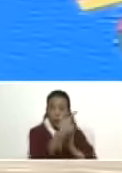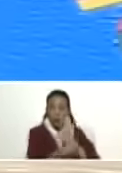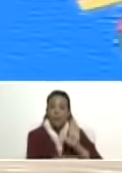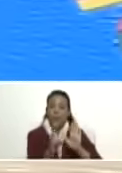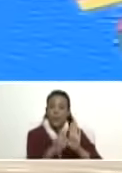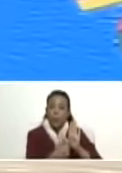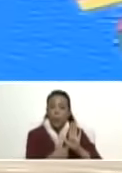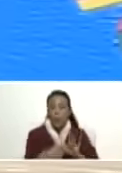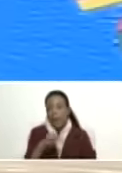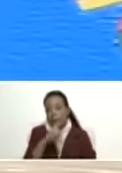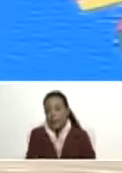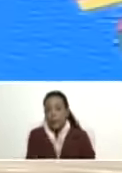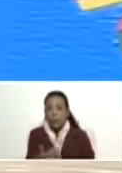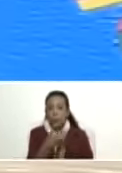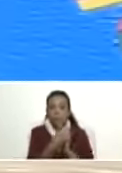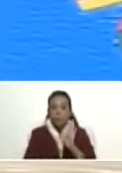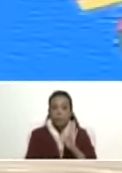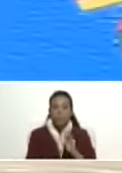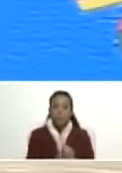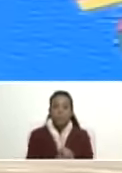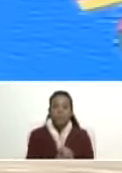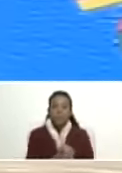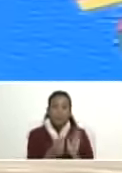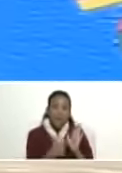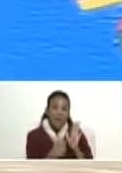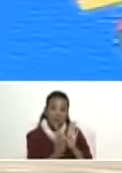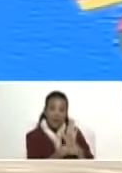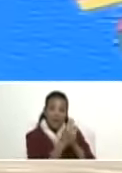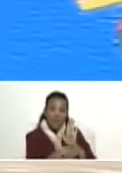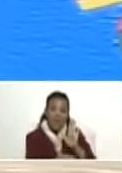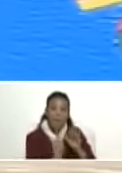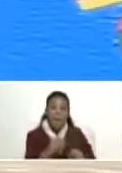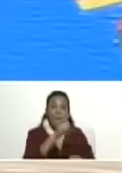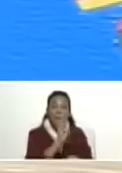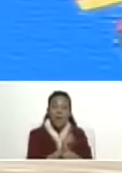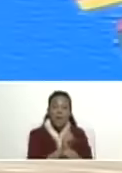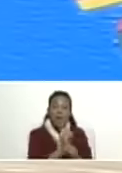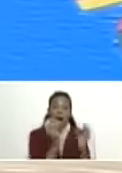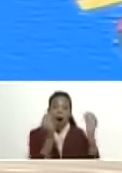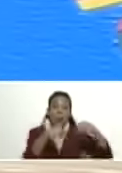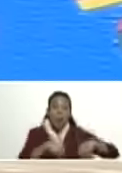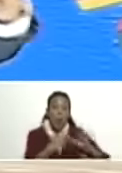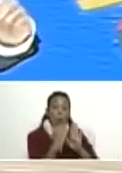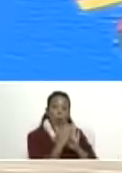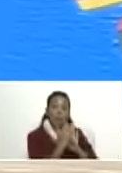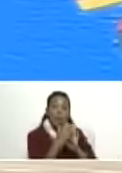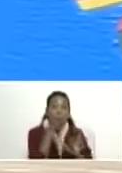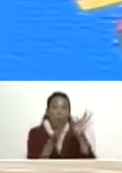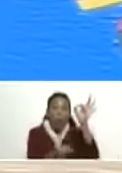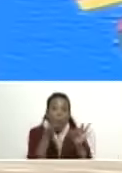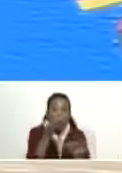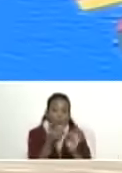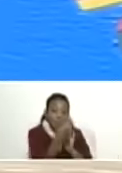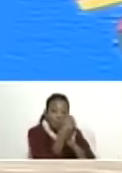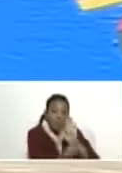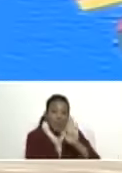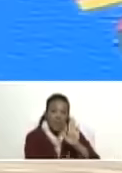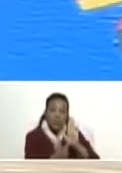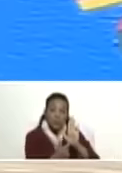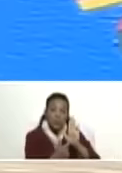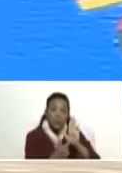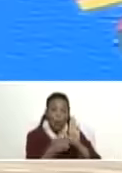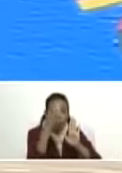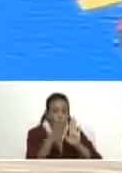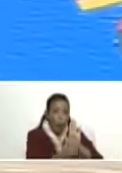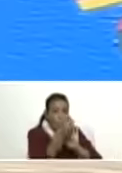Y en esta firma, lo primero que se establece desde el punto de vista jurídico, por toda la línea, desde el punto de